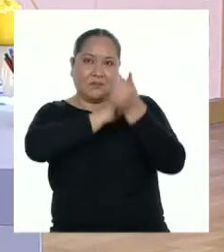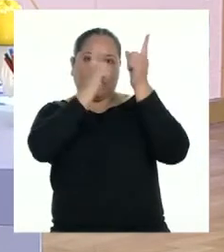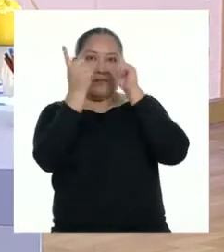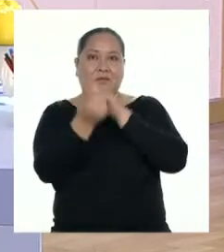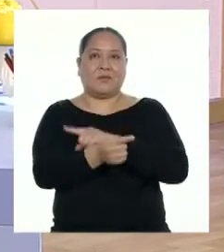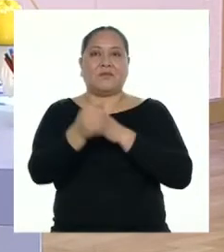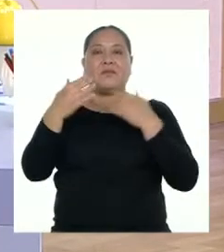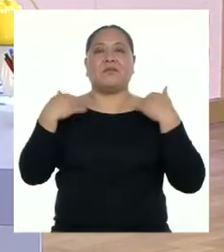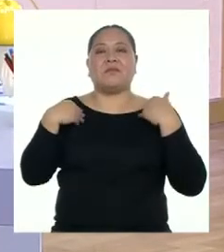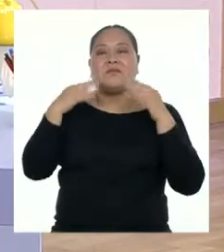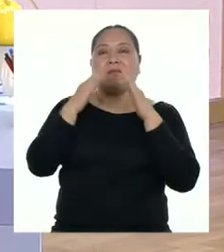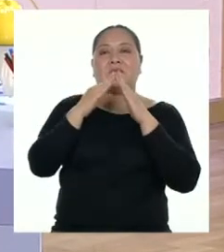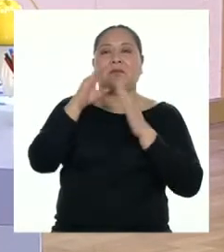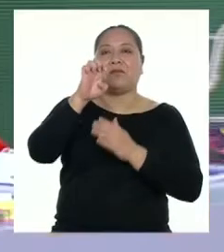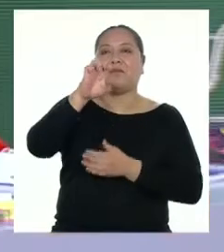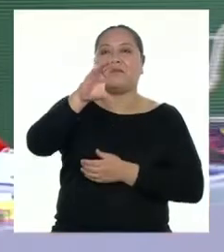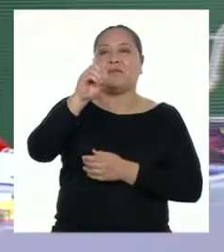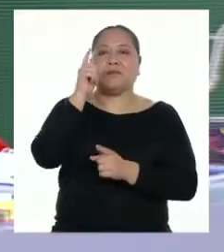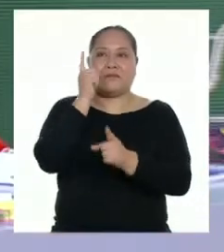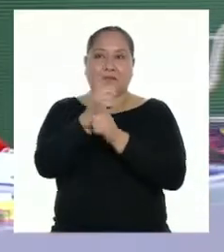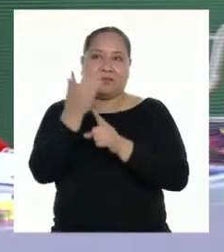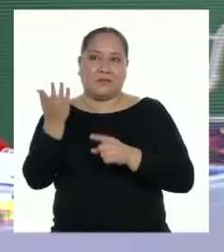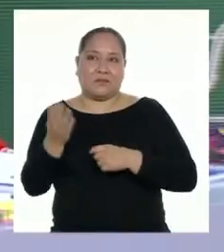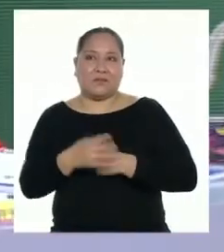tener hogares ecoeficientes.